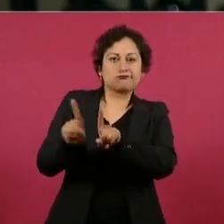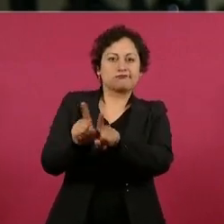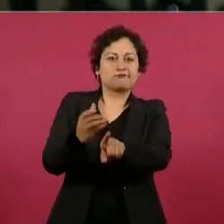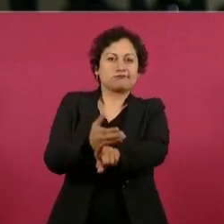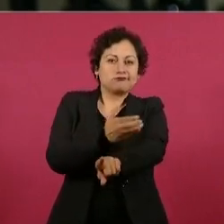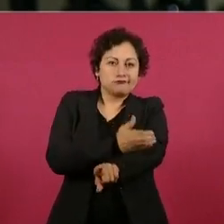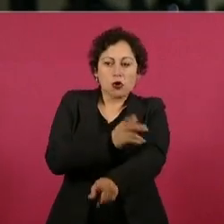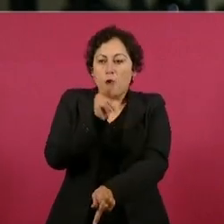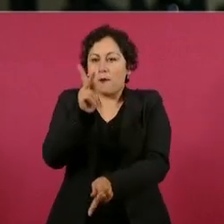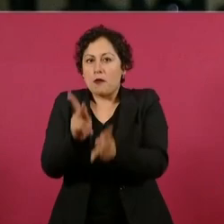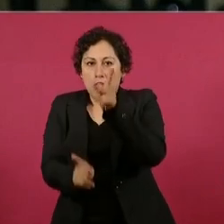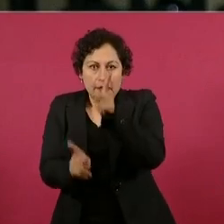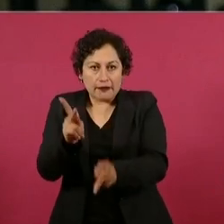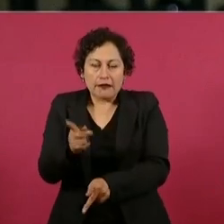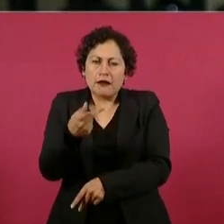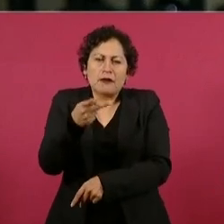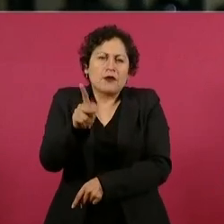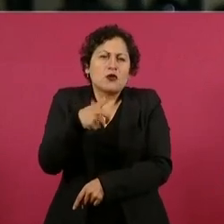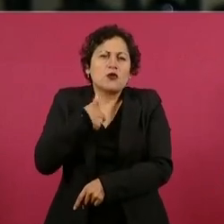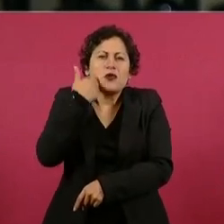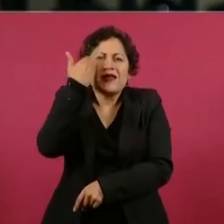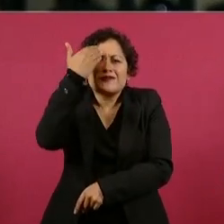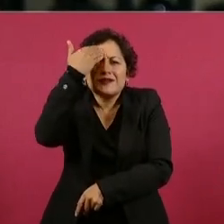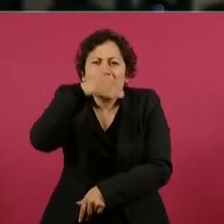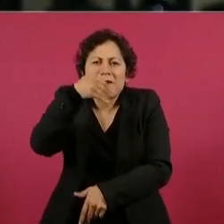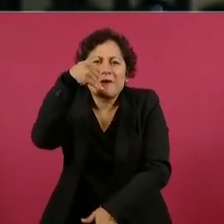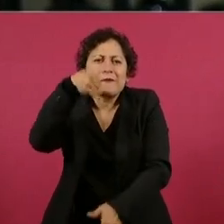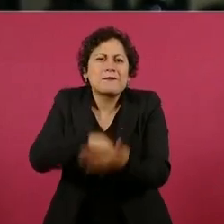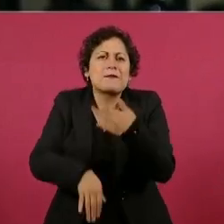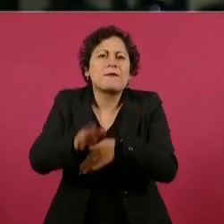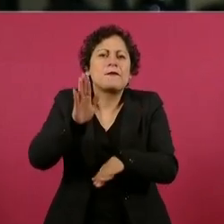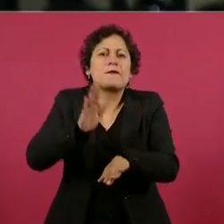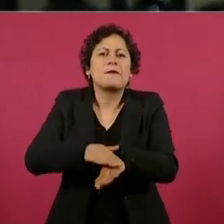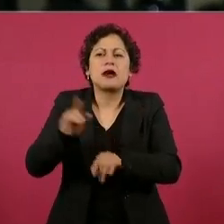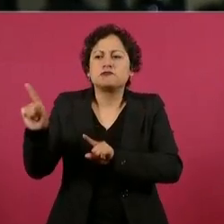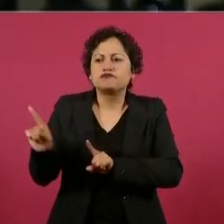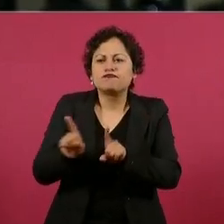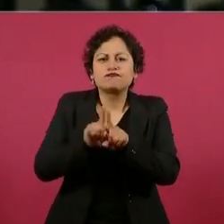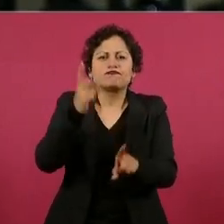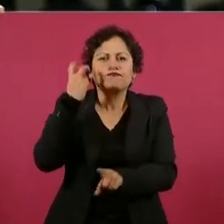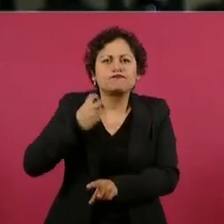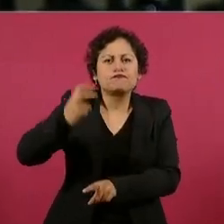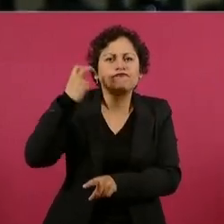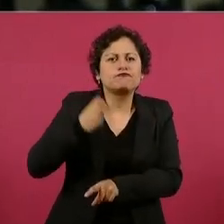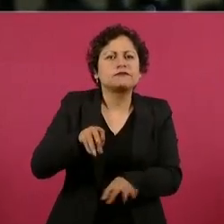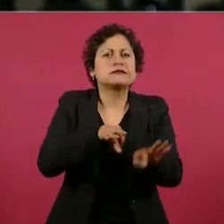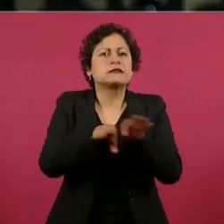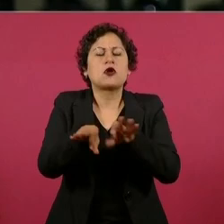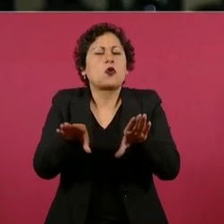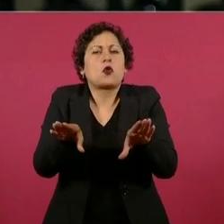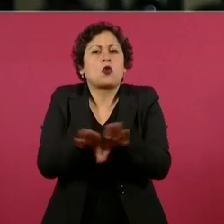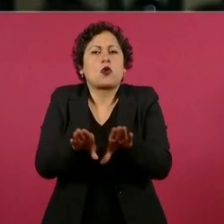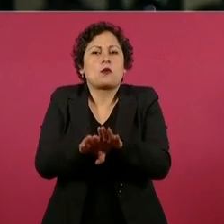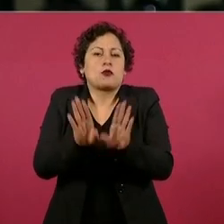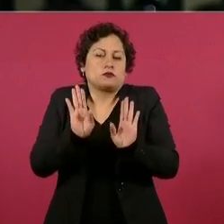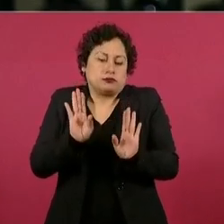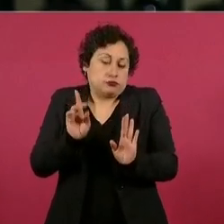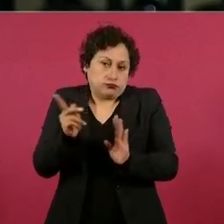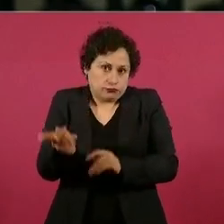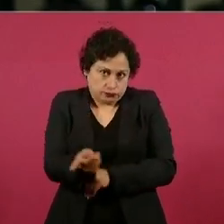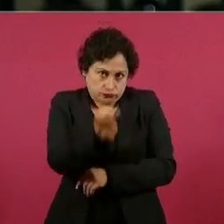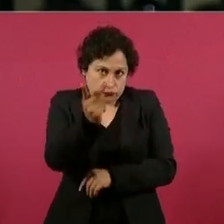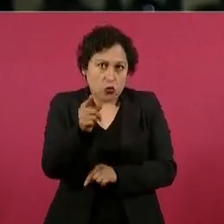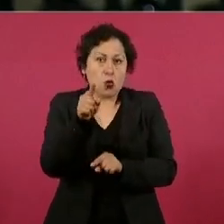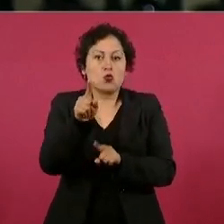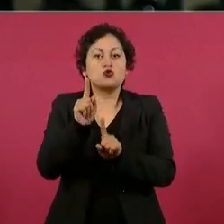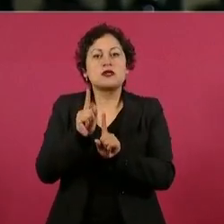etcétera, pero ¿cómo son estas giras de trabajo? O sea, mi pregunta va enfocada a, usted llega al sitio de la gira, en este